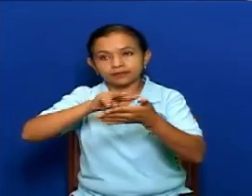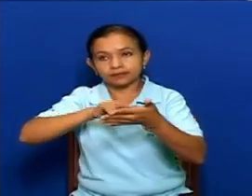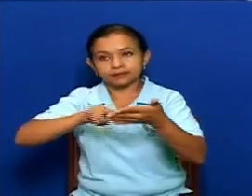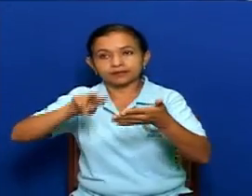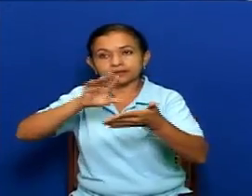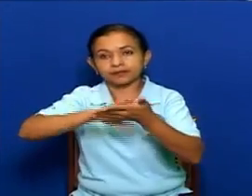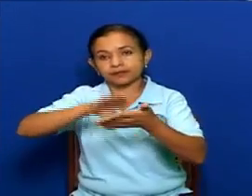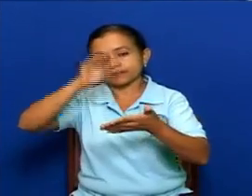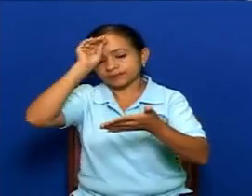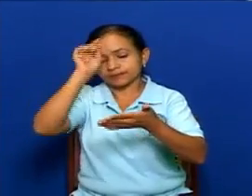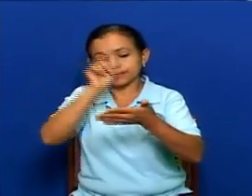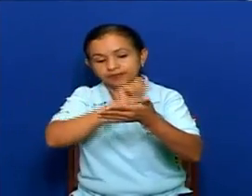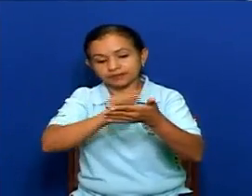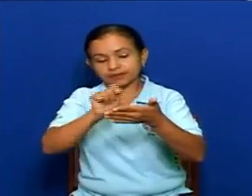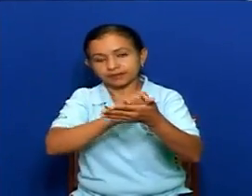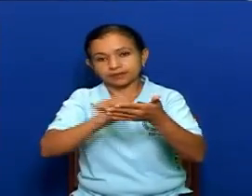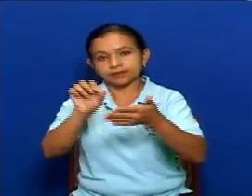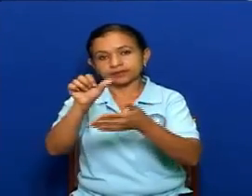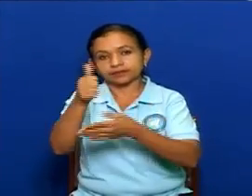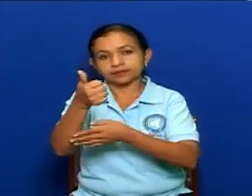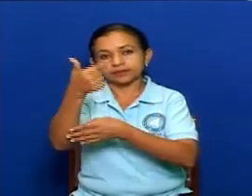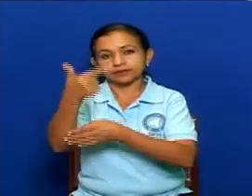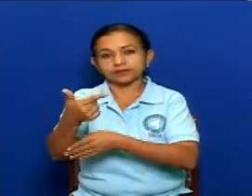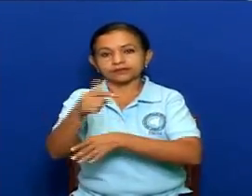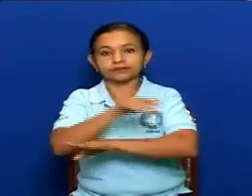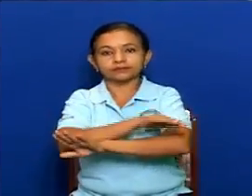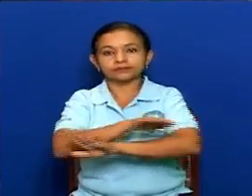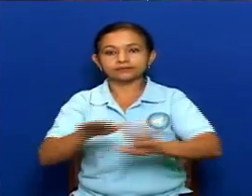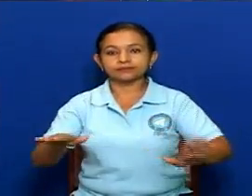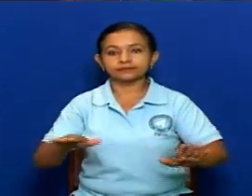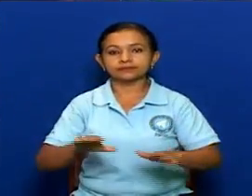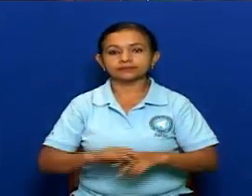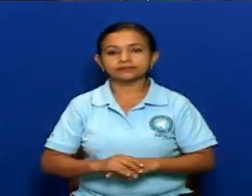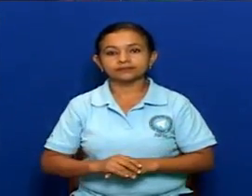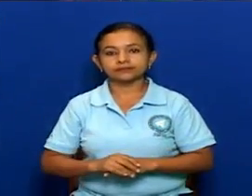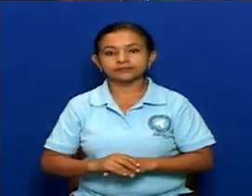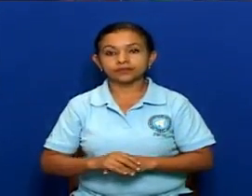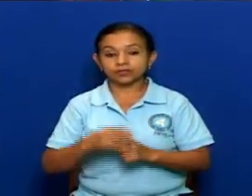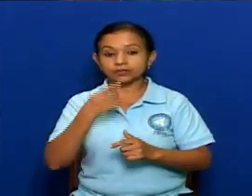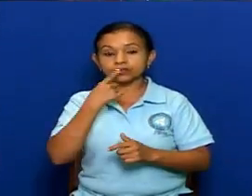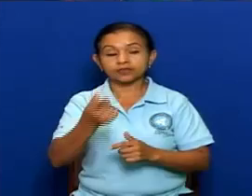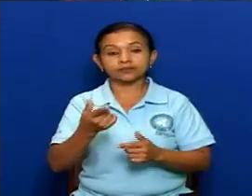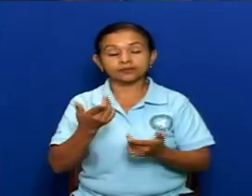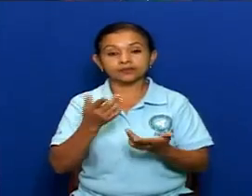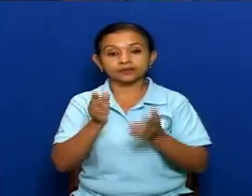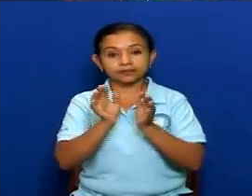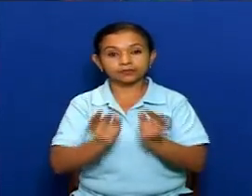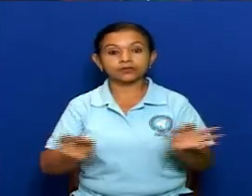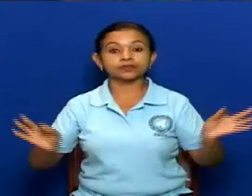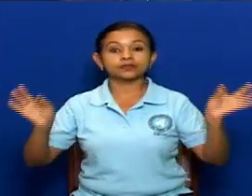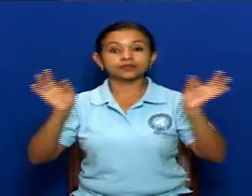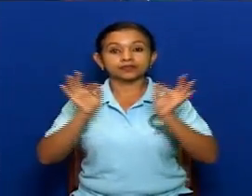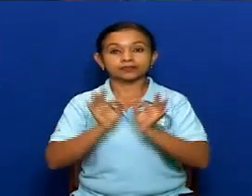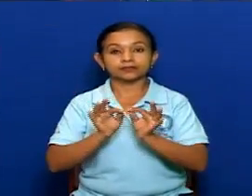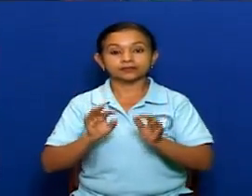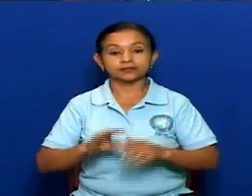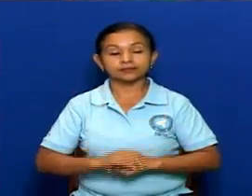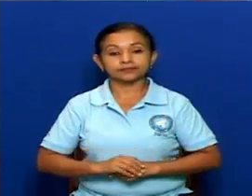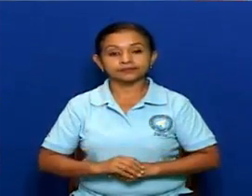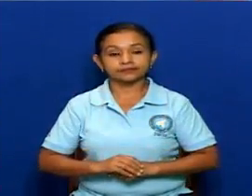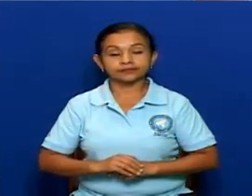escribir, también terminan su sexto grado. Por eso nosotros le estamos dando un valor bastante significativo y relevante a